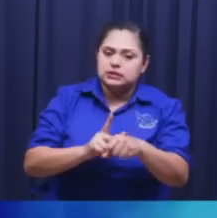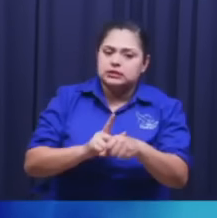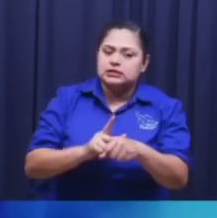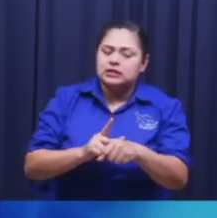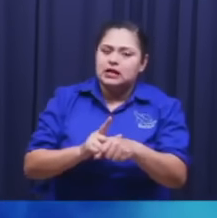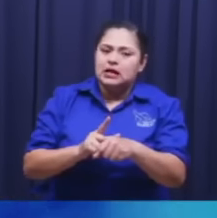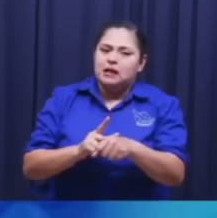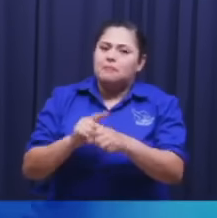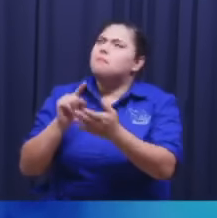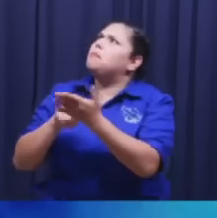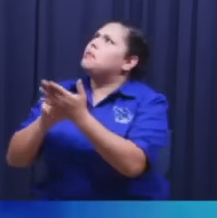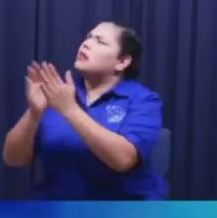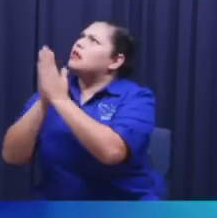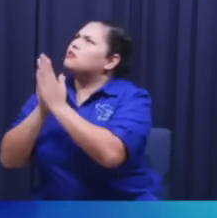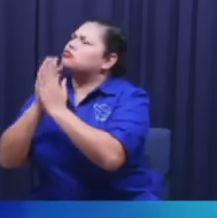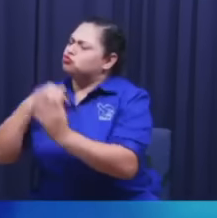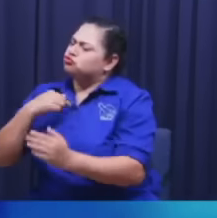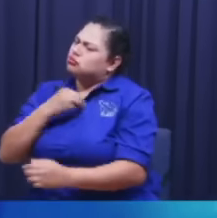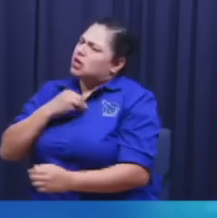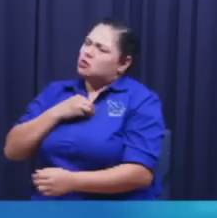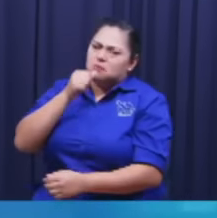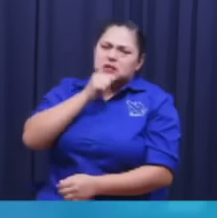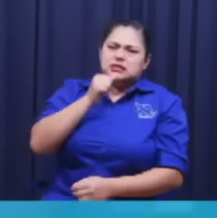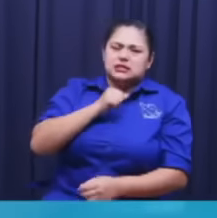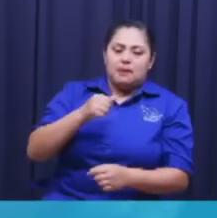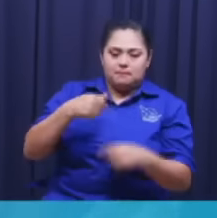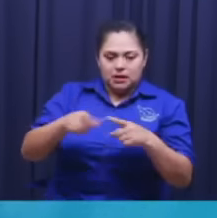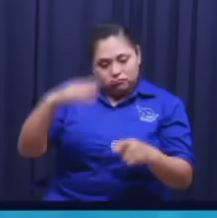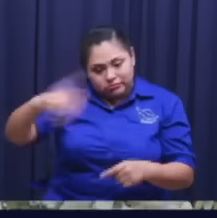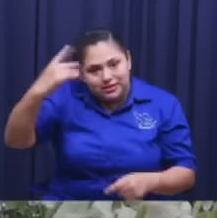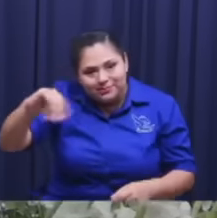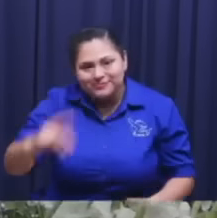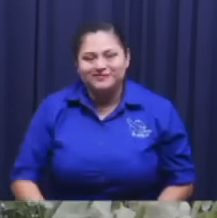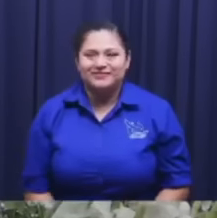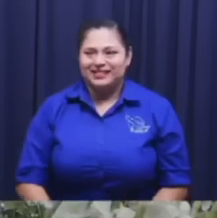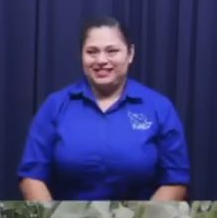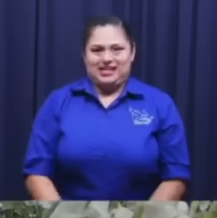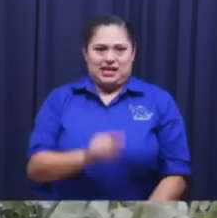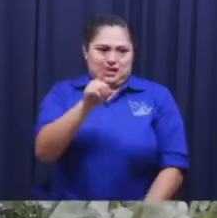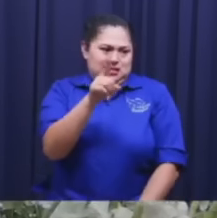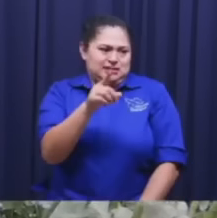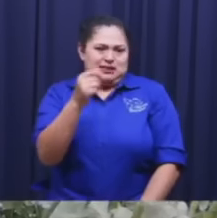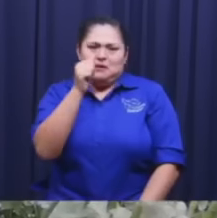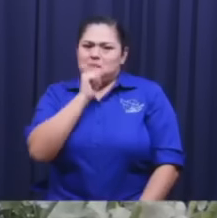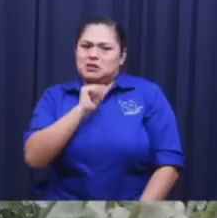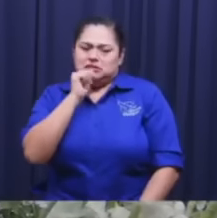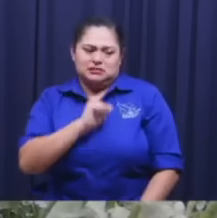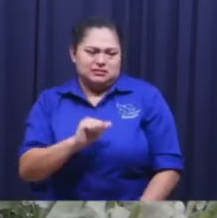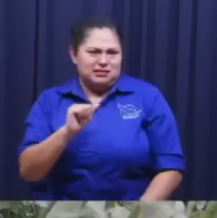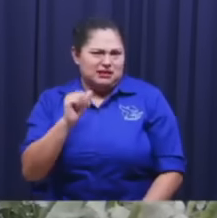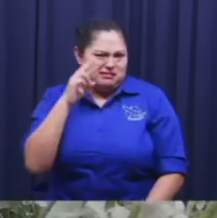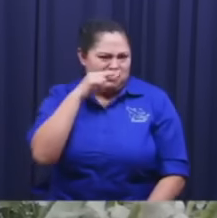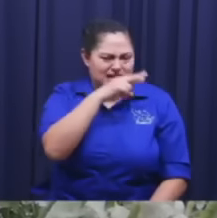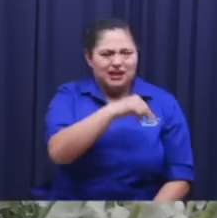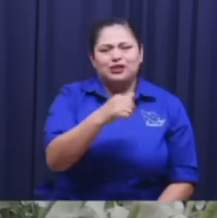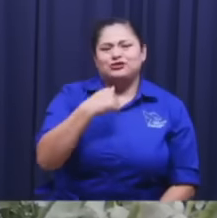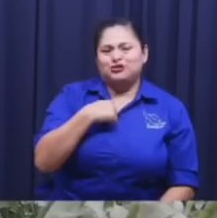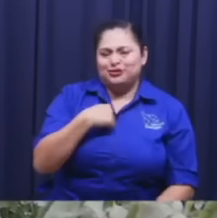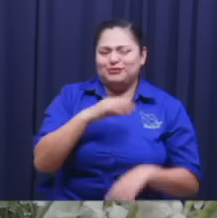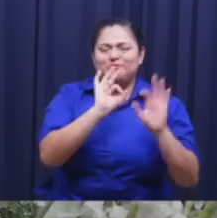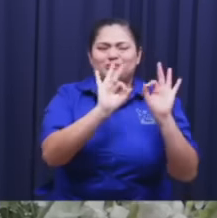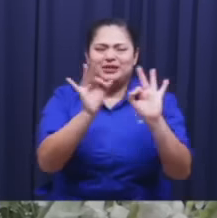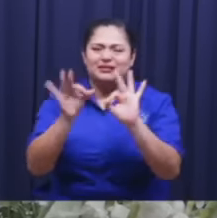queremos ahorita mismo. Quiero paciencia, pero ya, ¿verdad? Pues esa, saber qué clase de paciencia va a ser. La que yo estoy predicando es